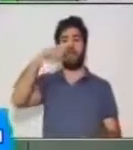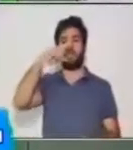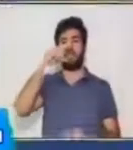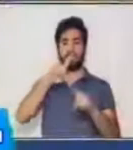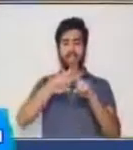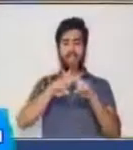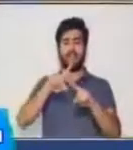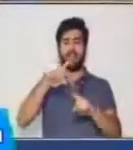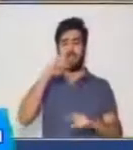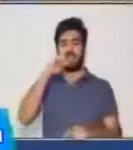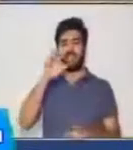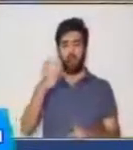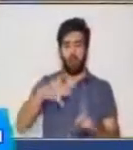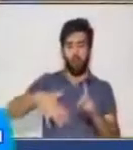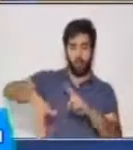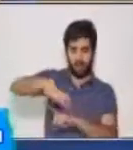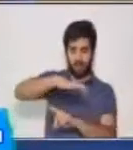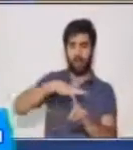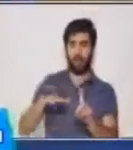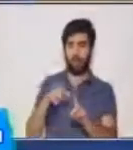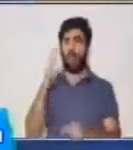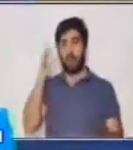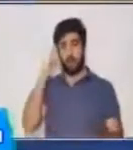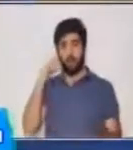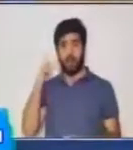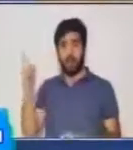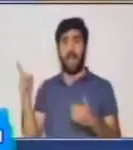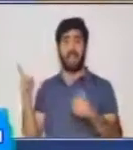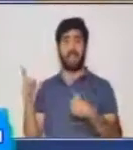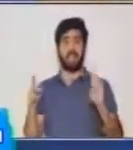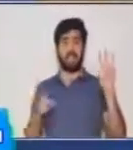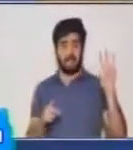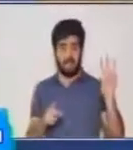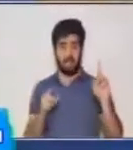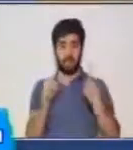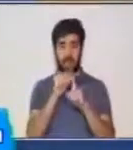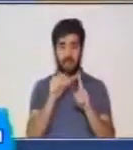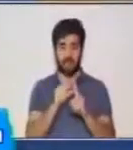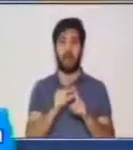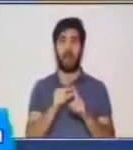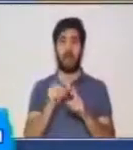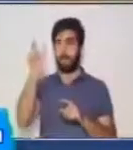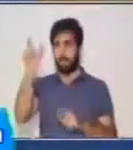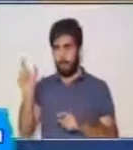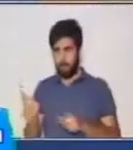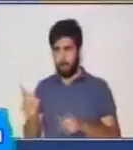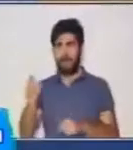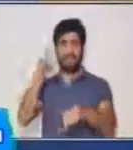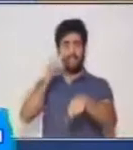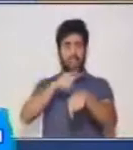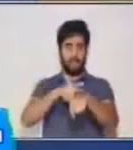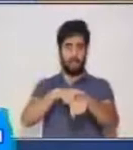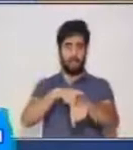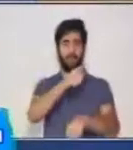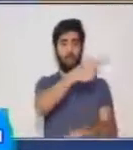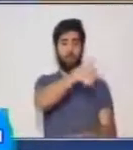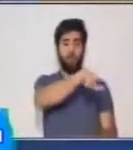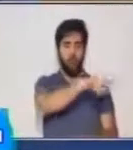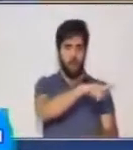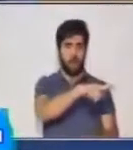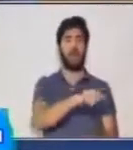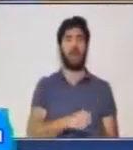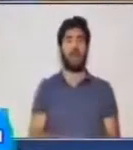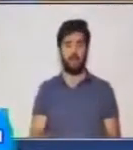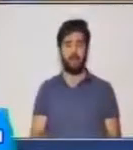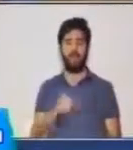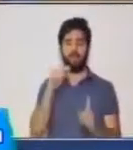mesa. ¿Te recuerdas? Habían 3 palabras. Decía personajes, tiempo y lugar. ¿Qué sucede con el